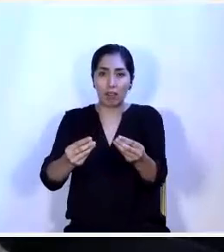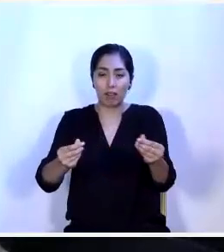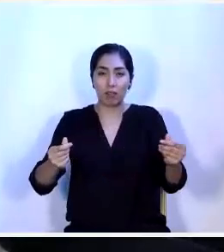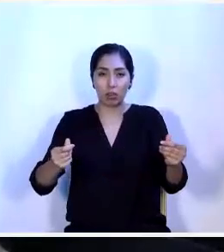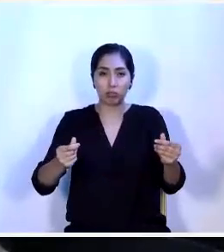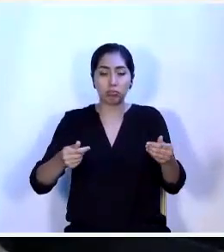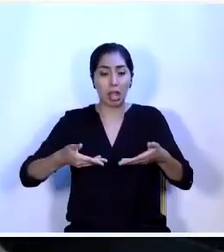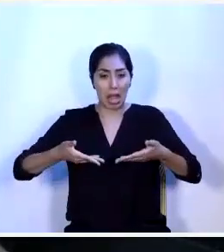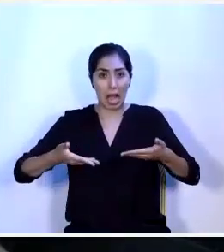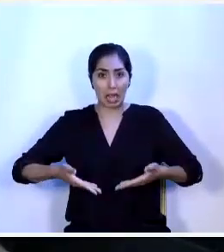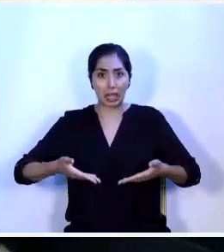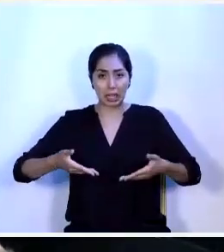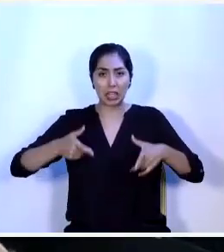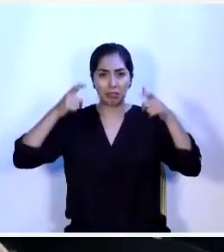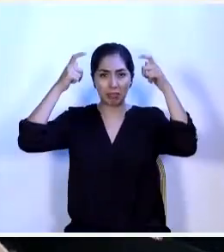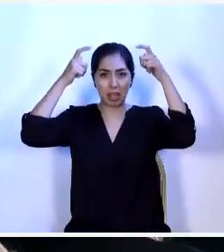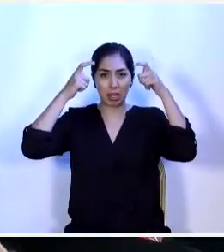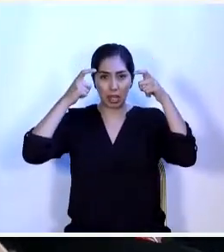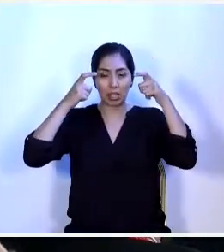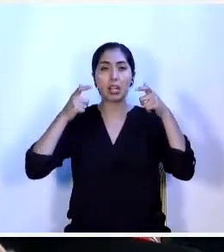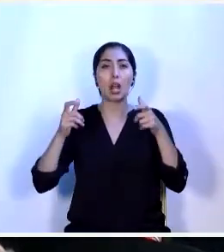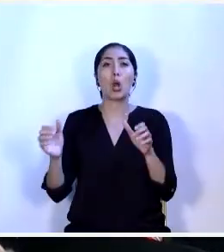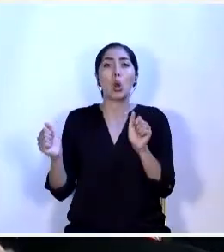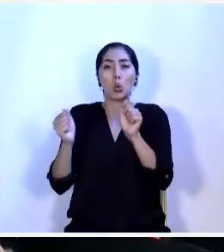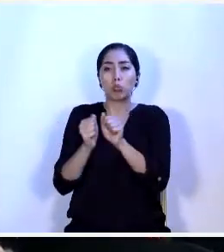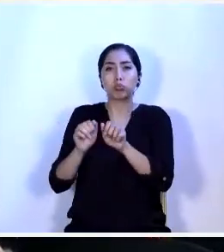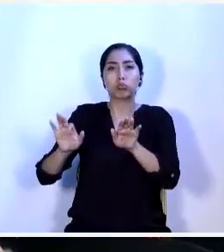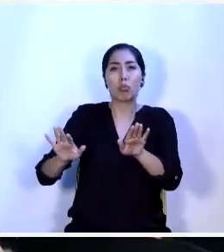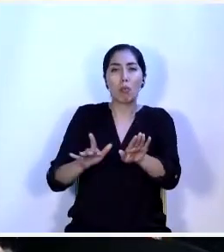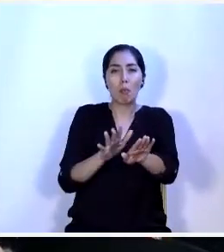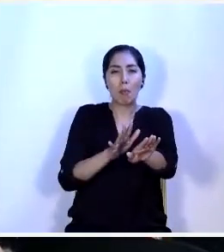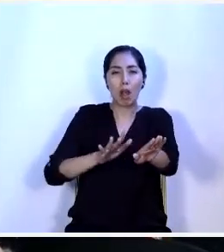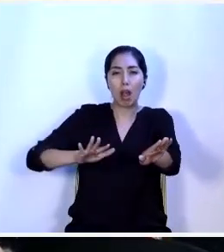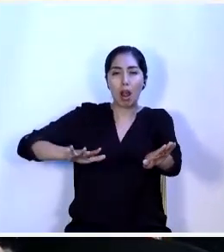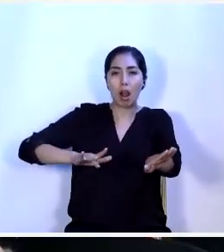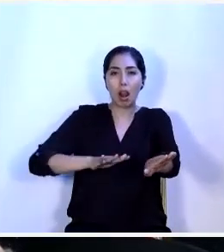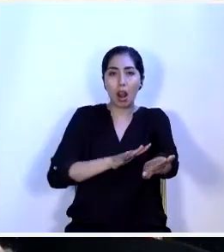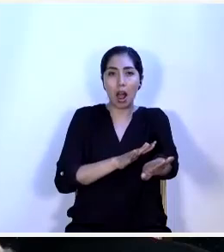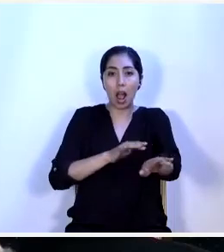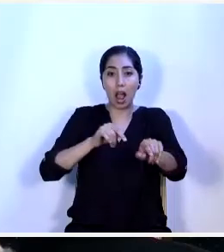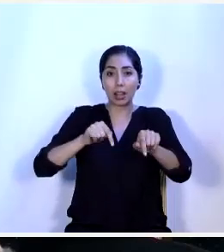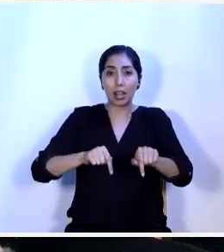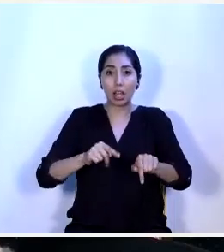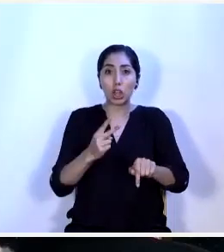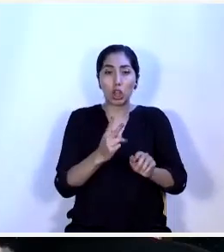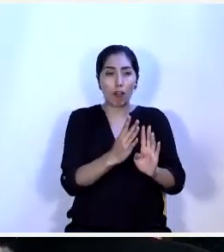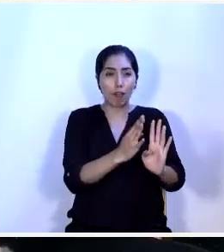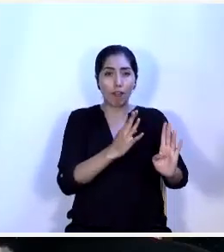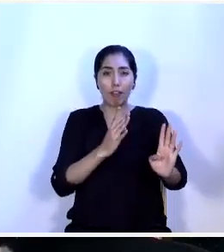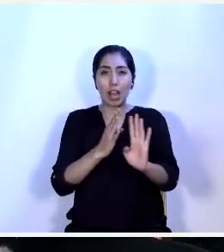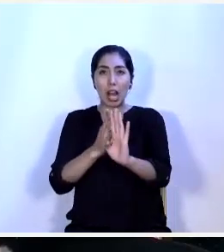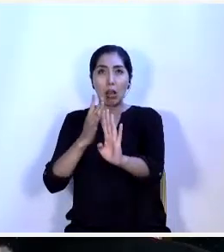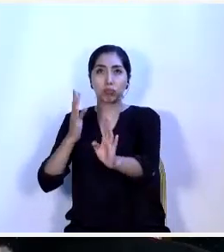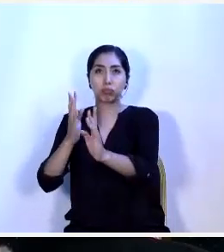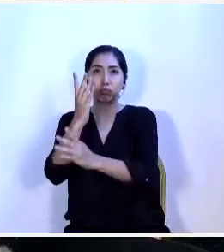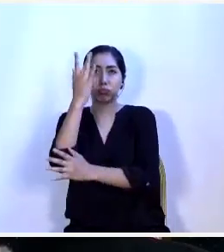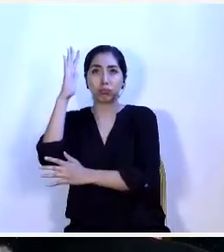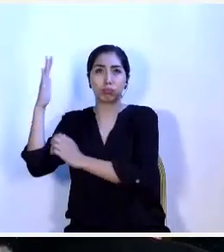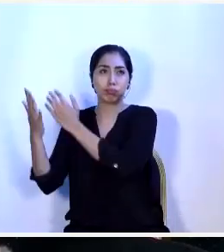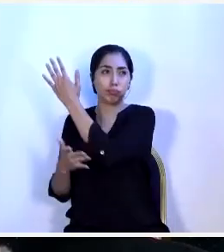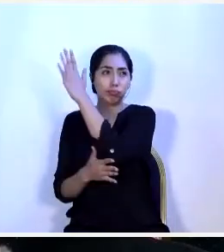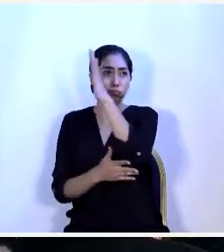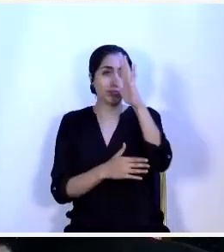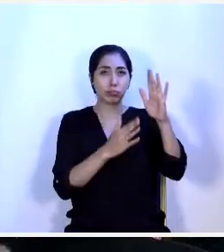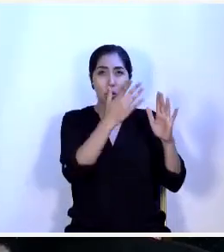Reina aquí, junto al mar que iguala al mármol, entre esta doble fila de obsequiosos cipreses, la